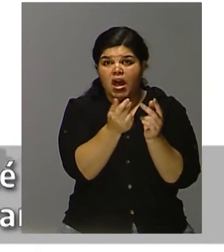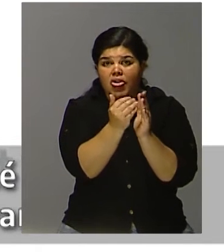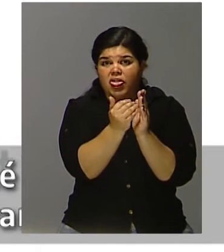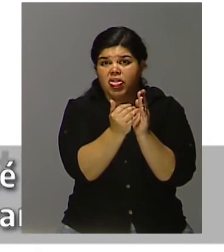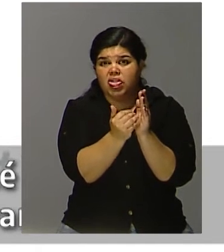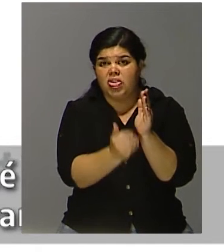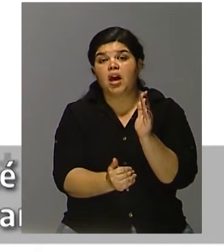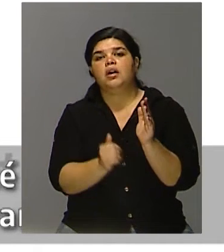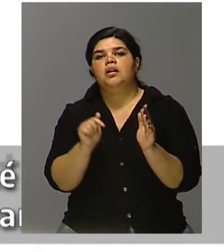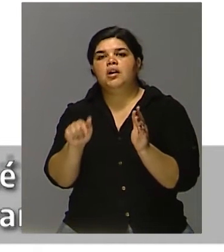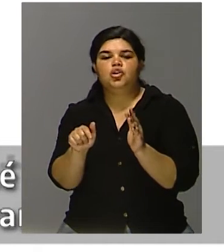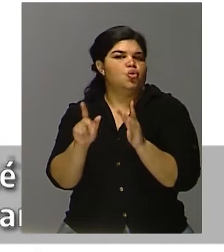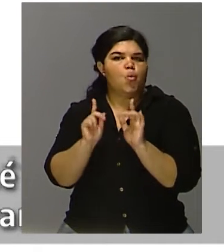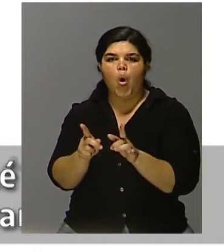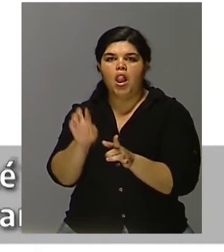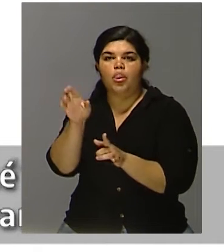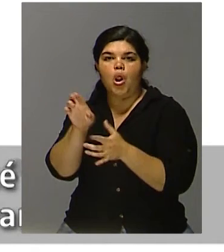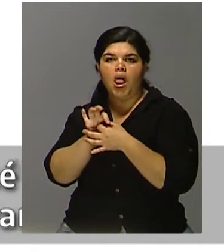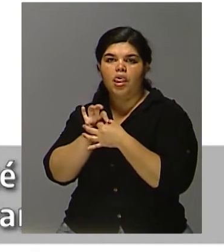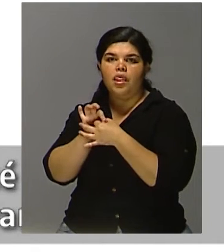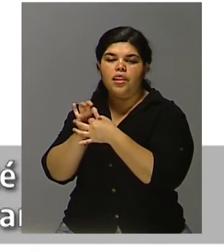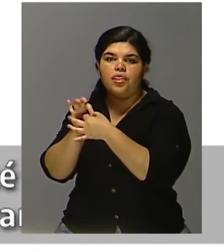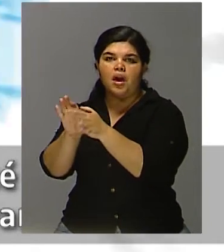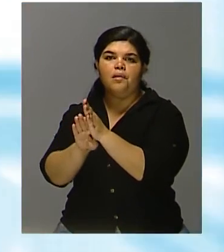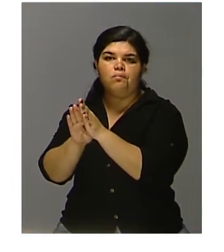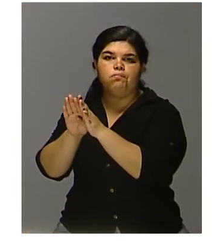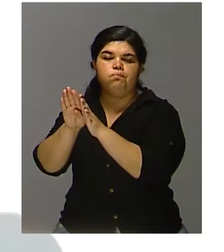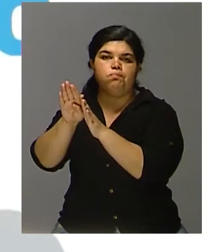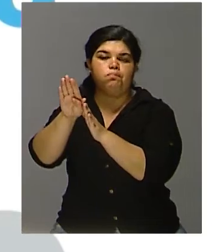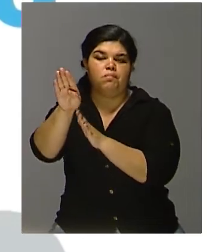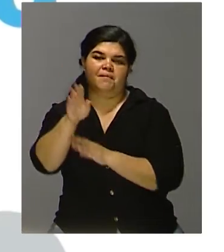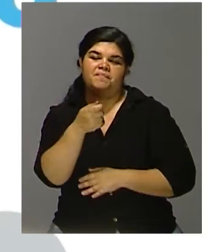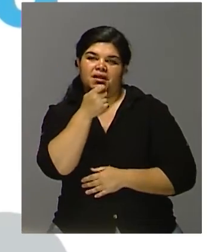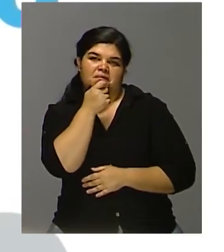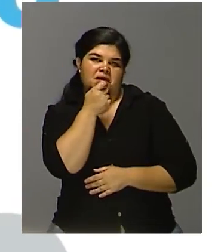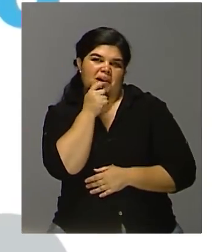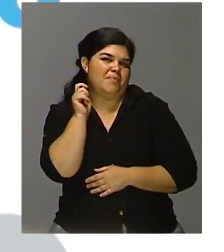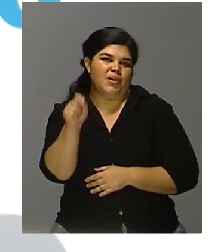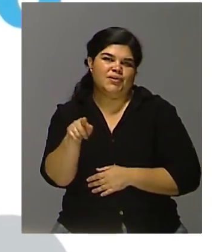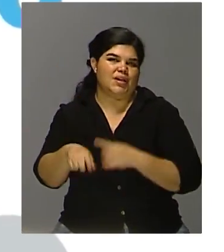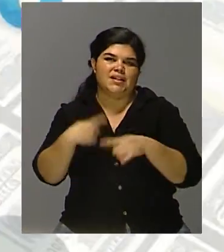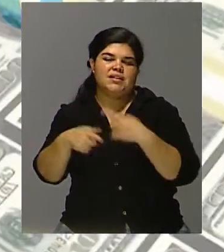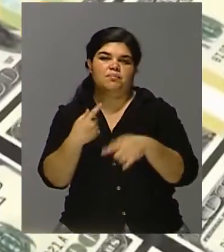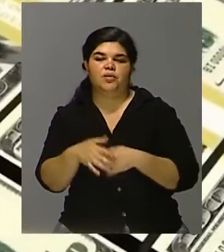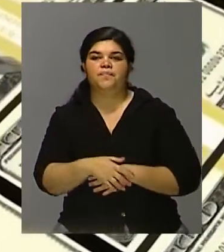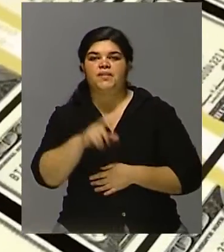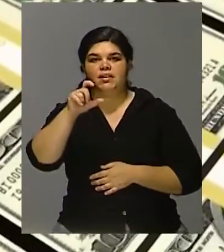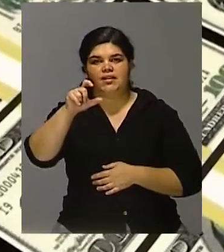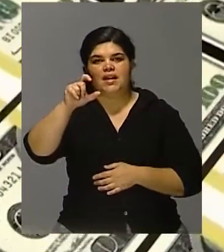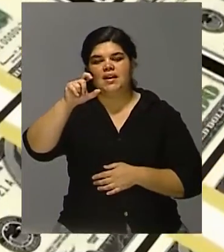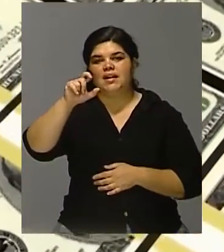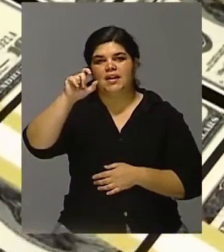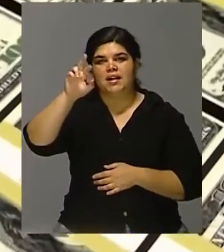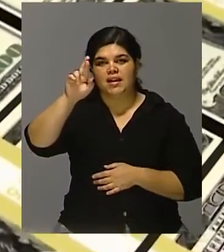esa devaluación, porque hay muchos activos financieros, el ejemplo que más conoce la gente o de los que más hablan son los CDRs, en donde el